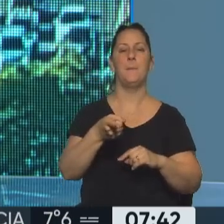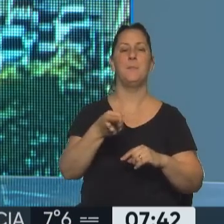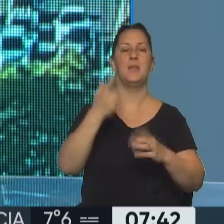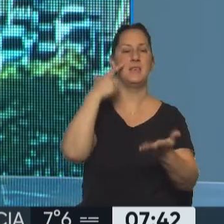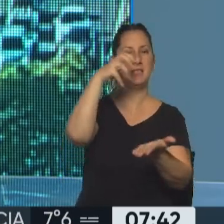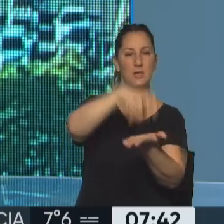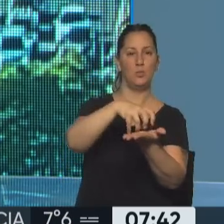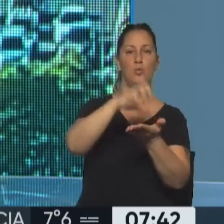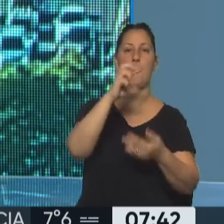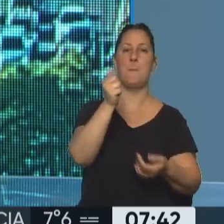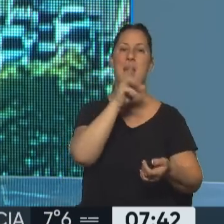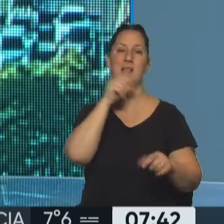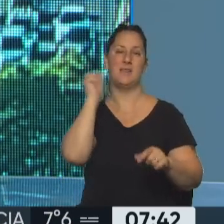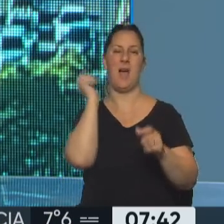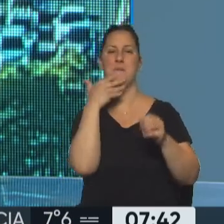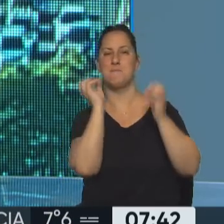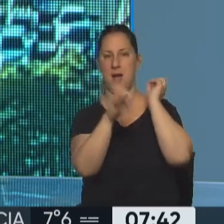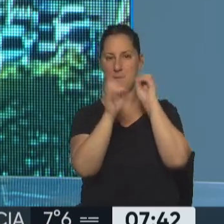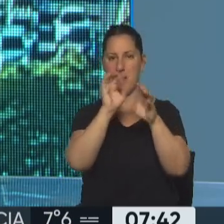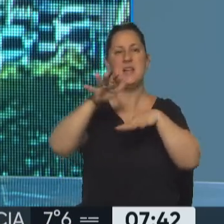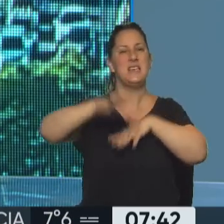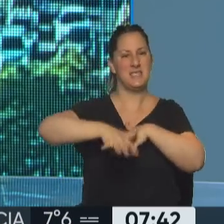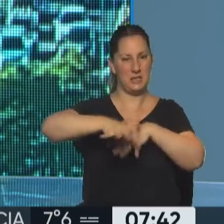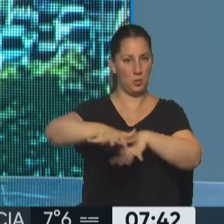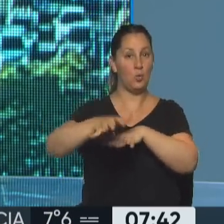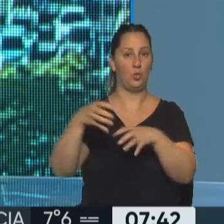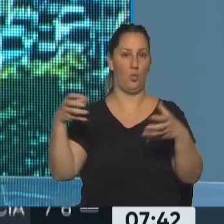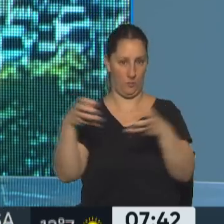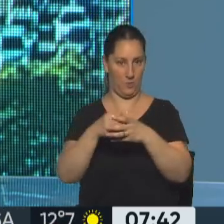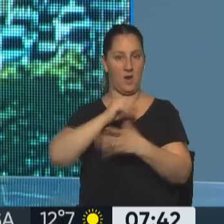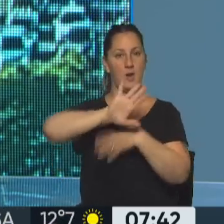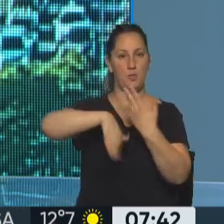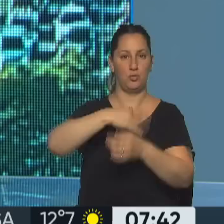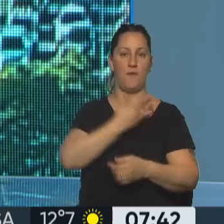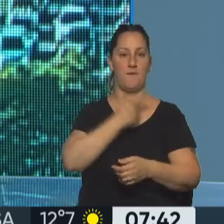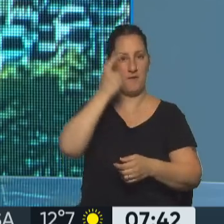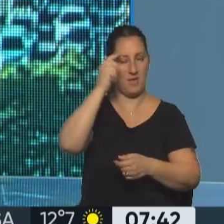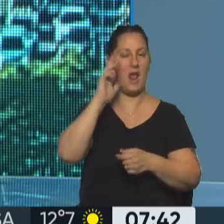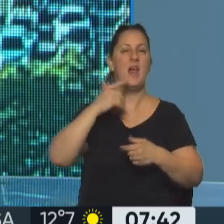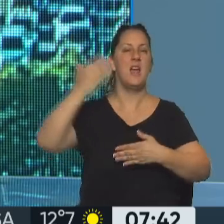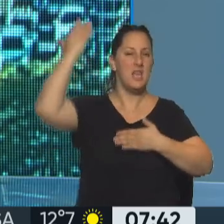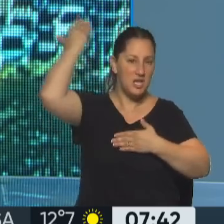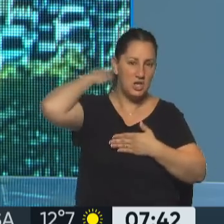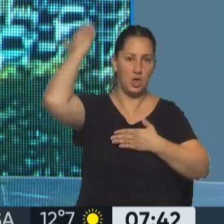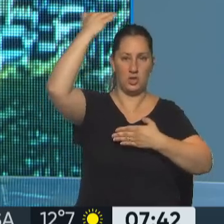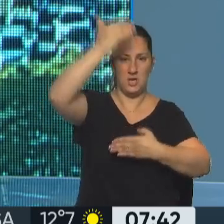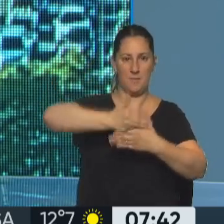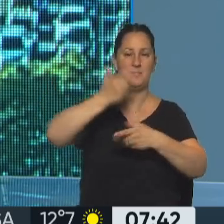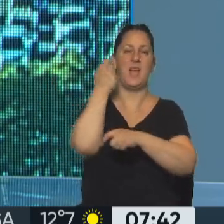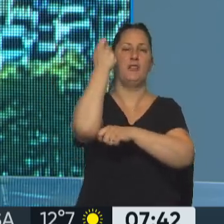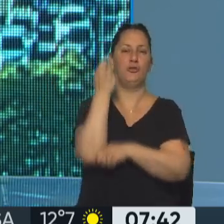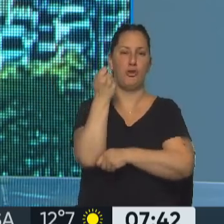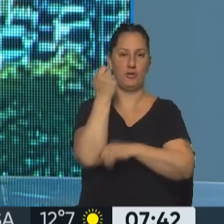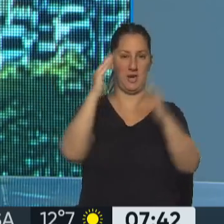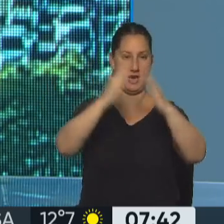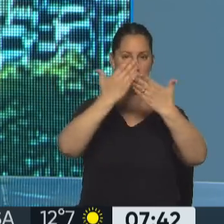Instituto Patria, en el que también participaron militantes de esta agrupación de extrema derecha, la guillotina en una manifestación y las antorchas frente a Casa